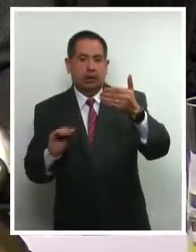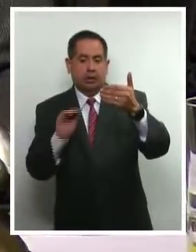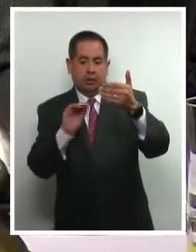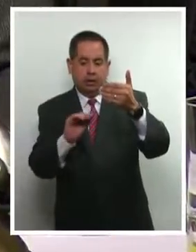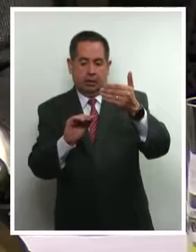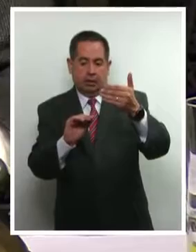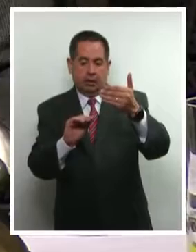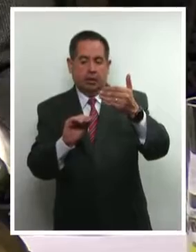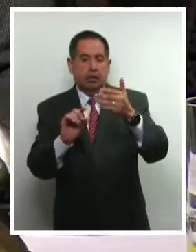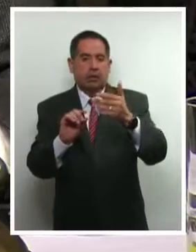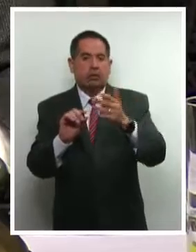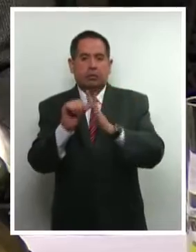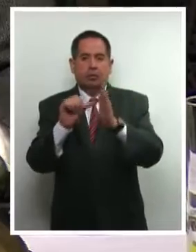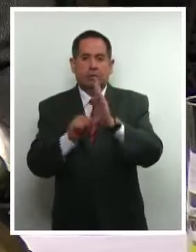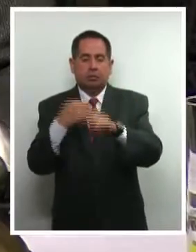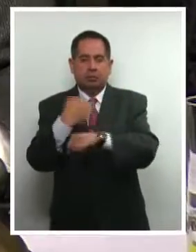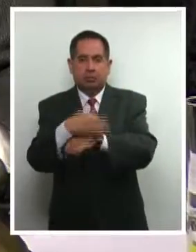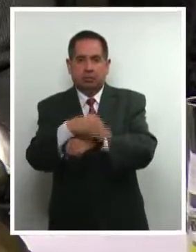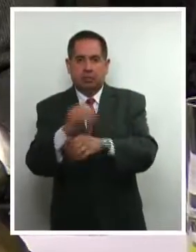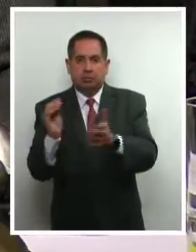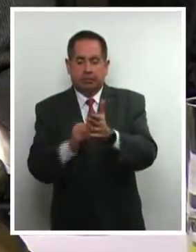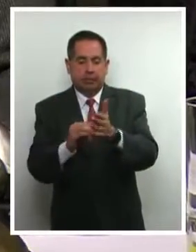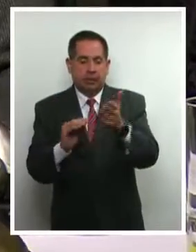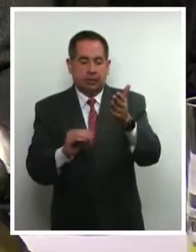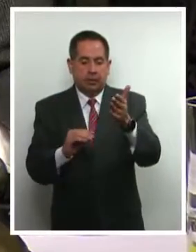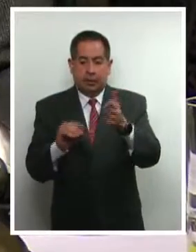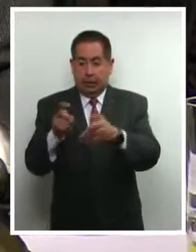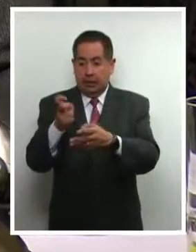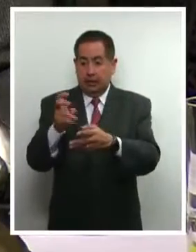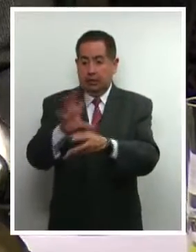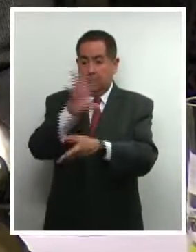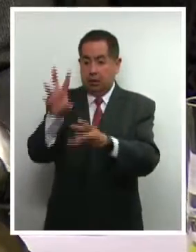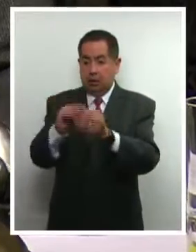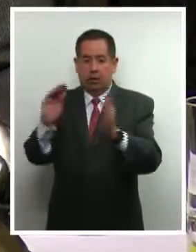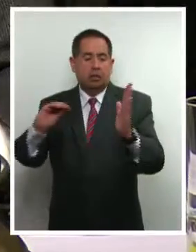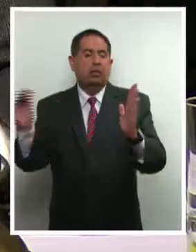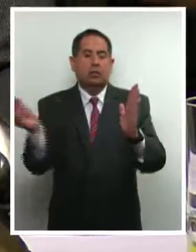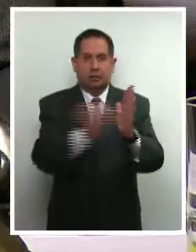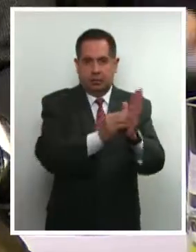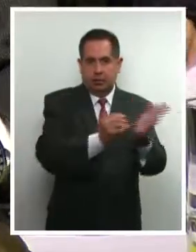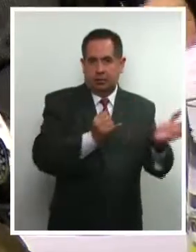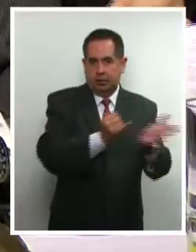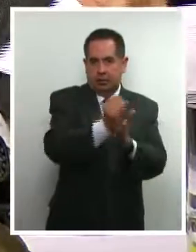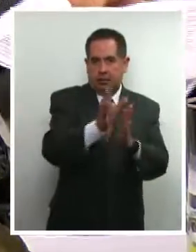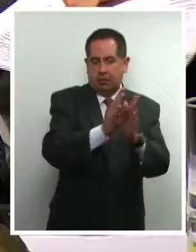artículo transitorio. Incorpórese al cuerpo del decreto.